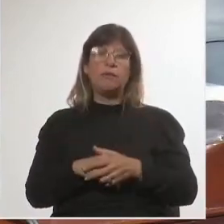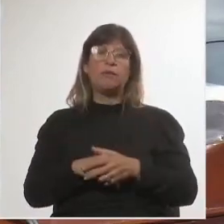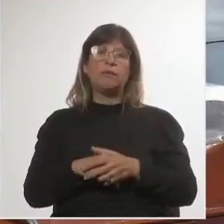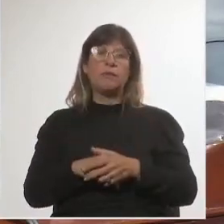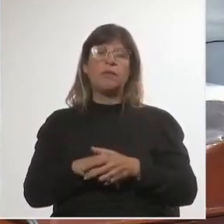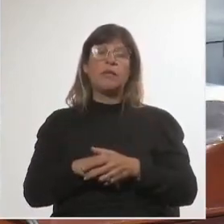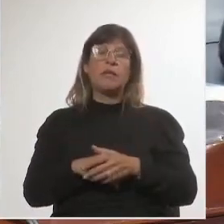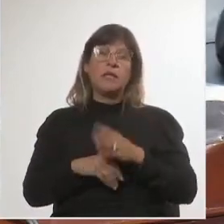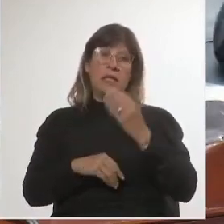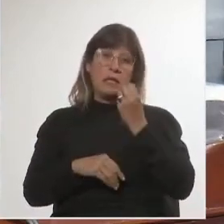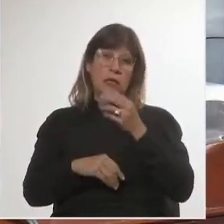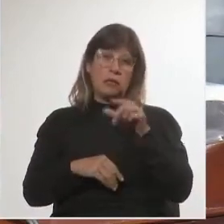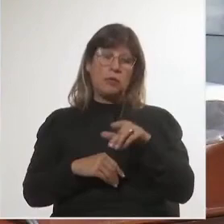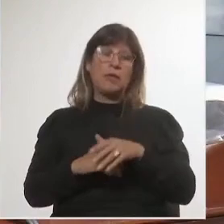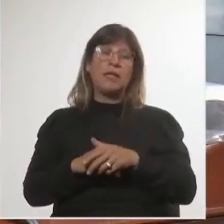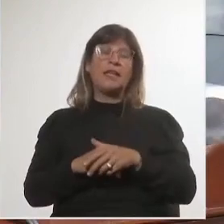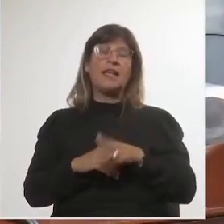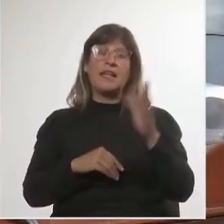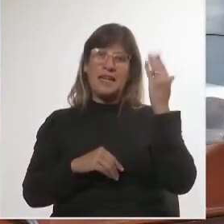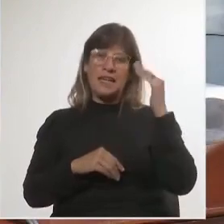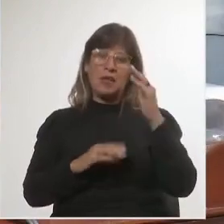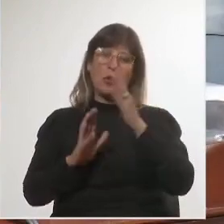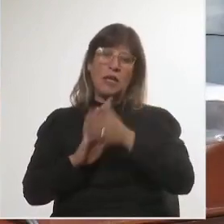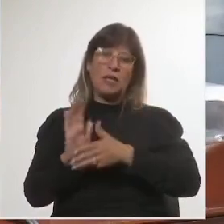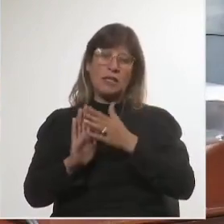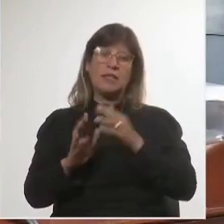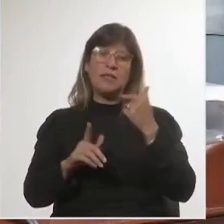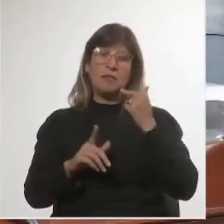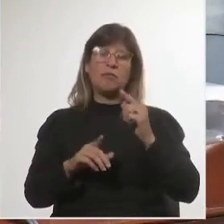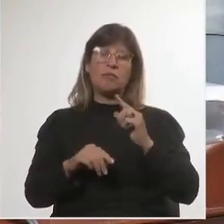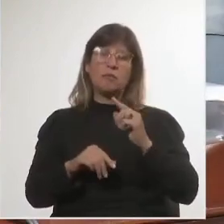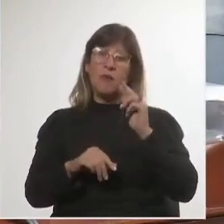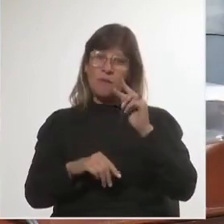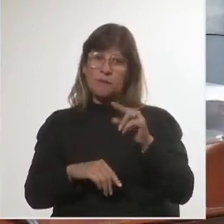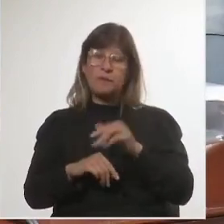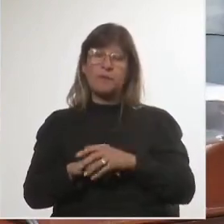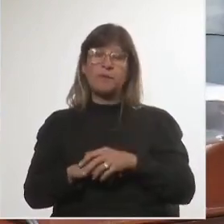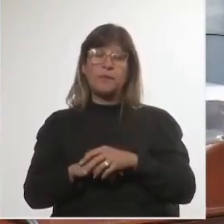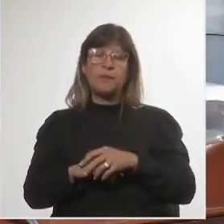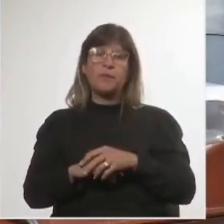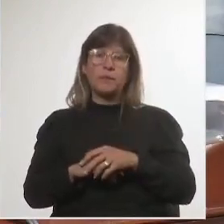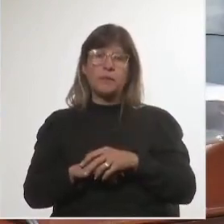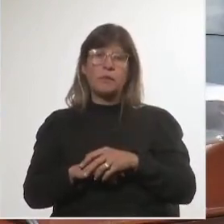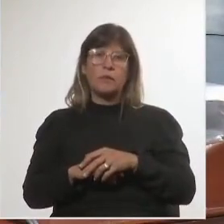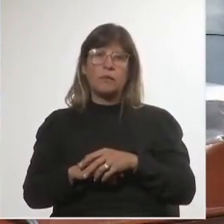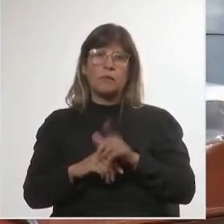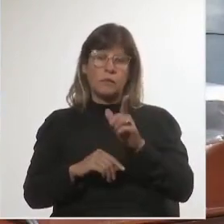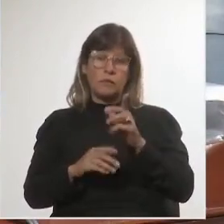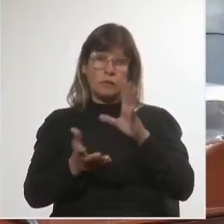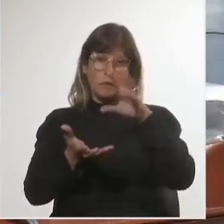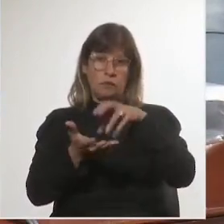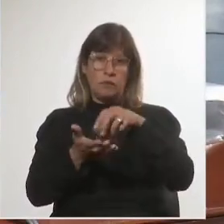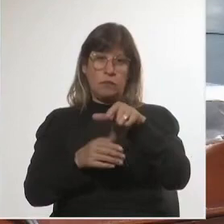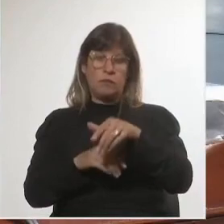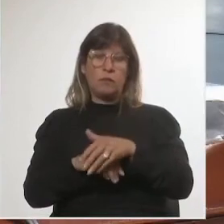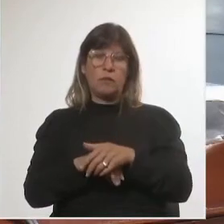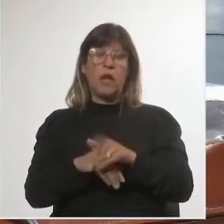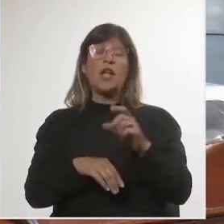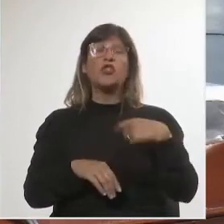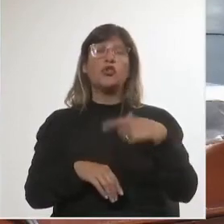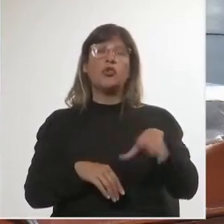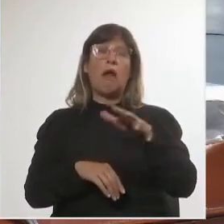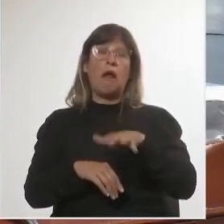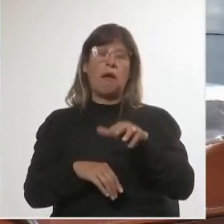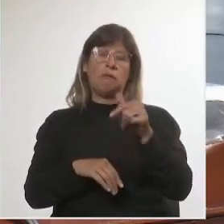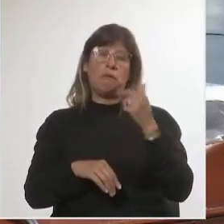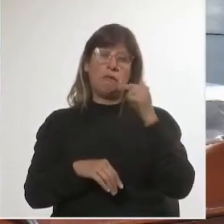y que sería bueno que las autoridades nacionales tuvieran en cuenta a estos centros